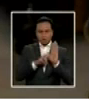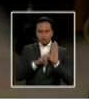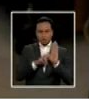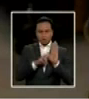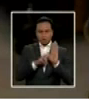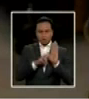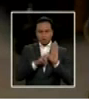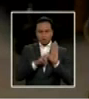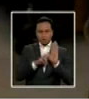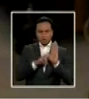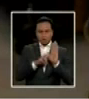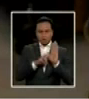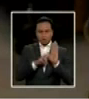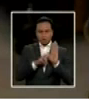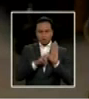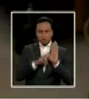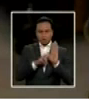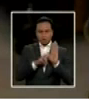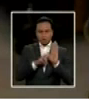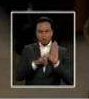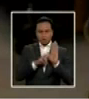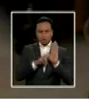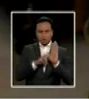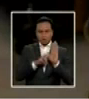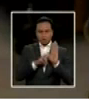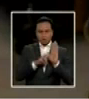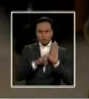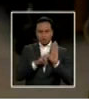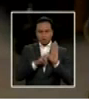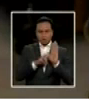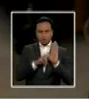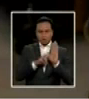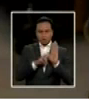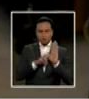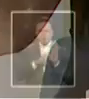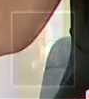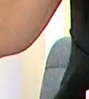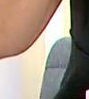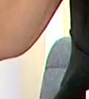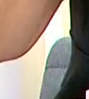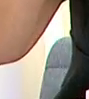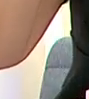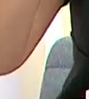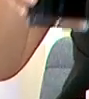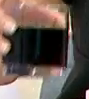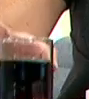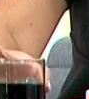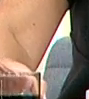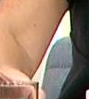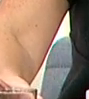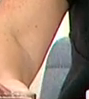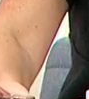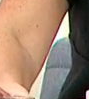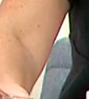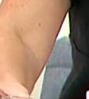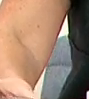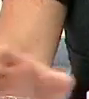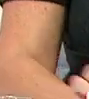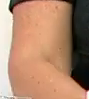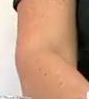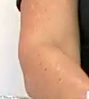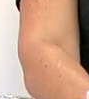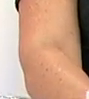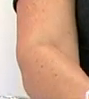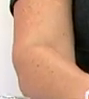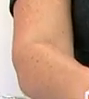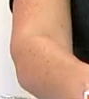digamos, en conversación, en Dime y Direte. Se generó ahí un... un debate sobre precisamente el